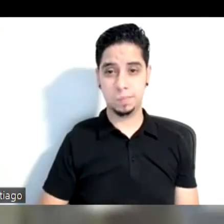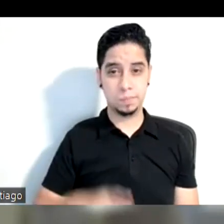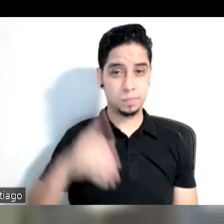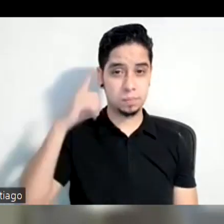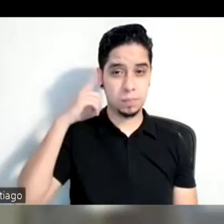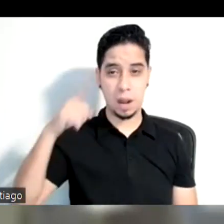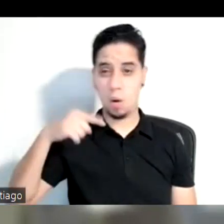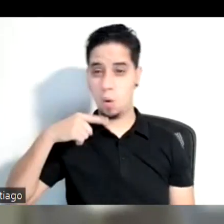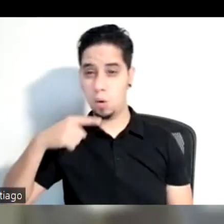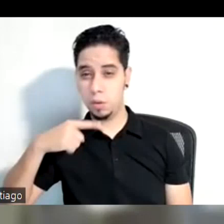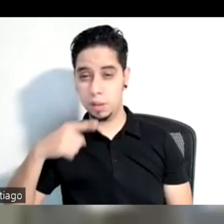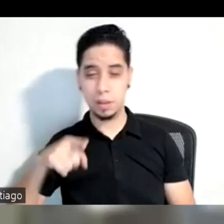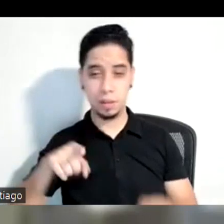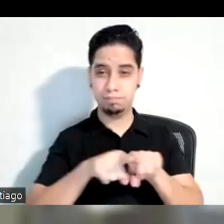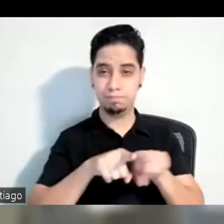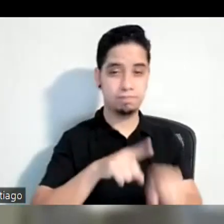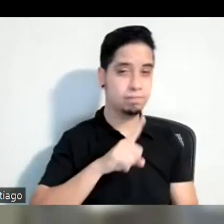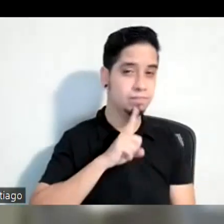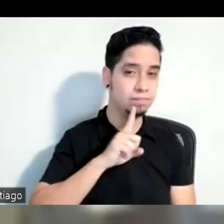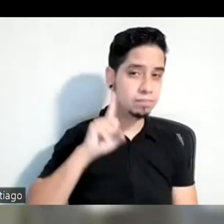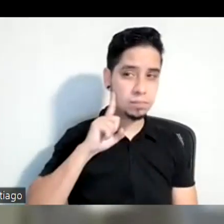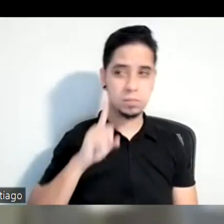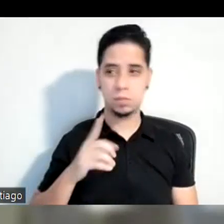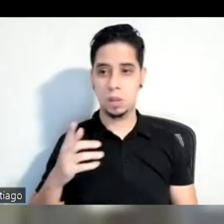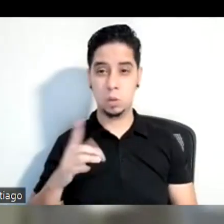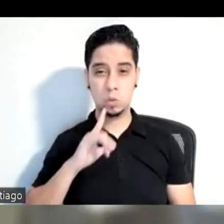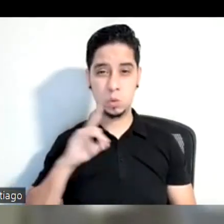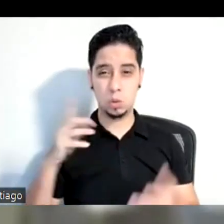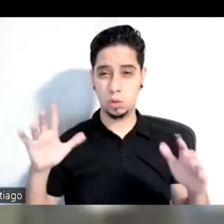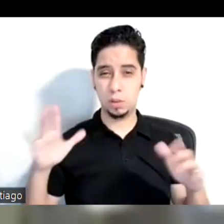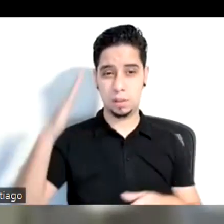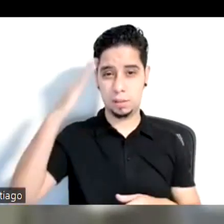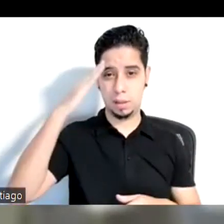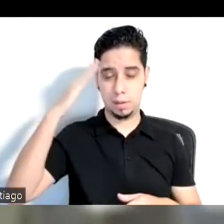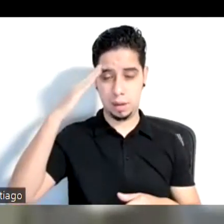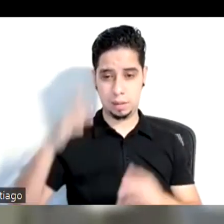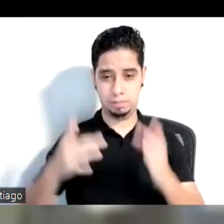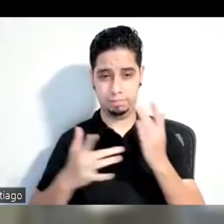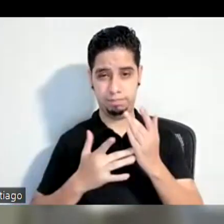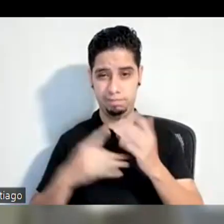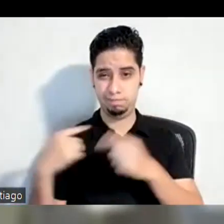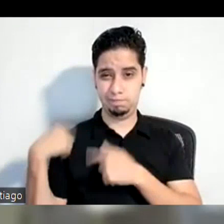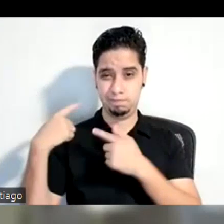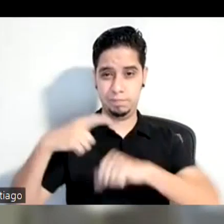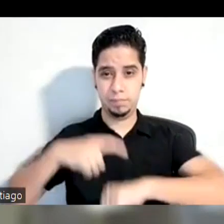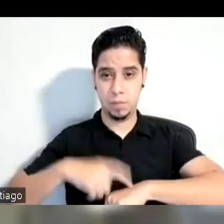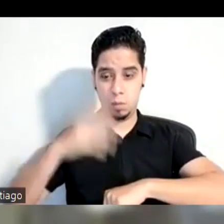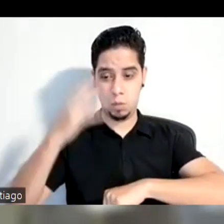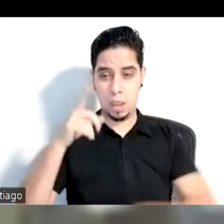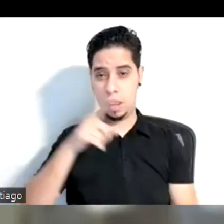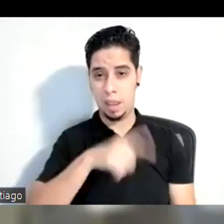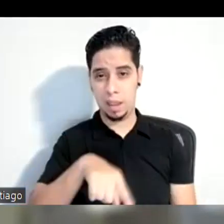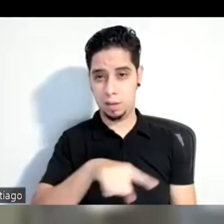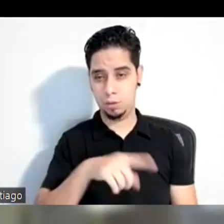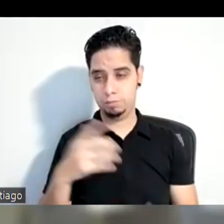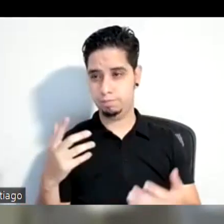oyente como para la comunidad sorda. Los sordos conocían la tecnología desde hace mucho tiempo. Exacto. Porque pues los sordos, vamos, desde